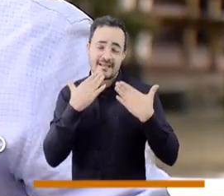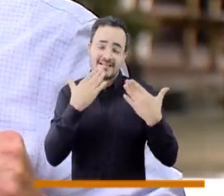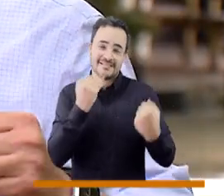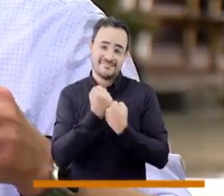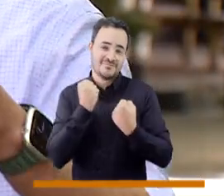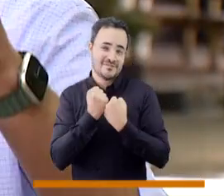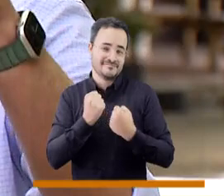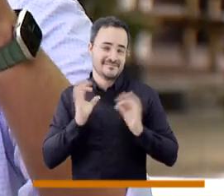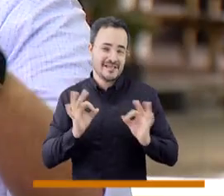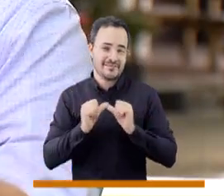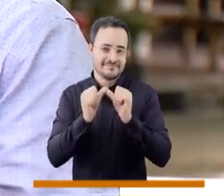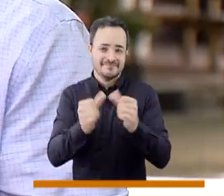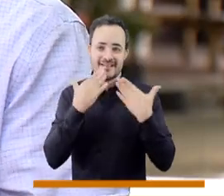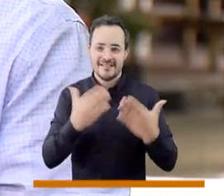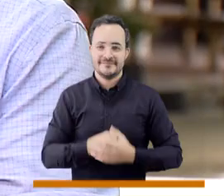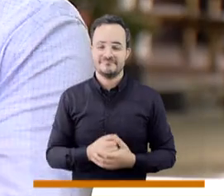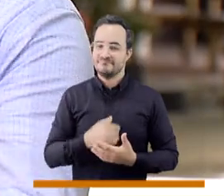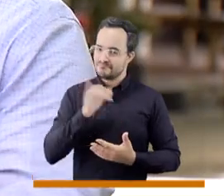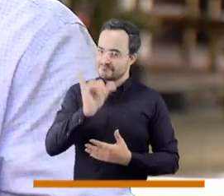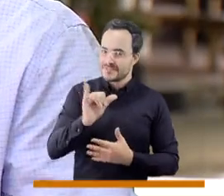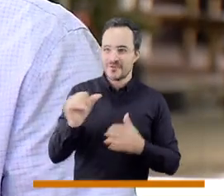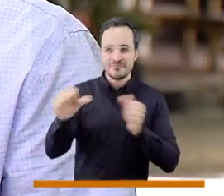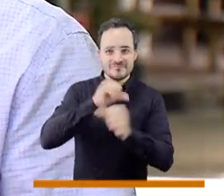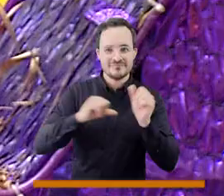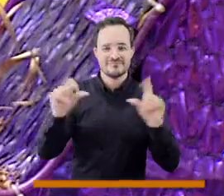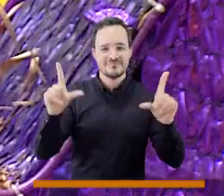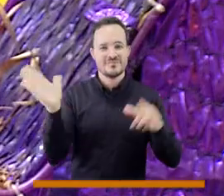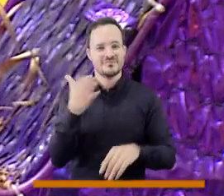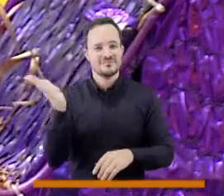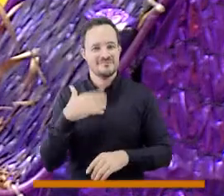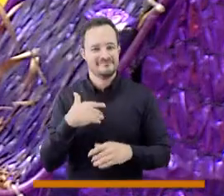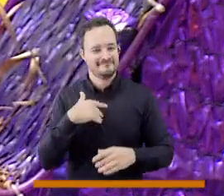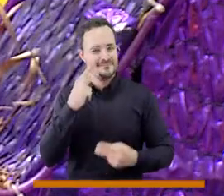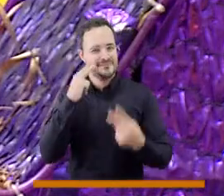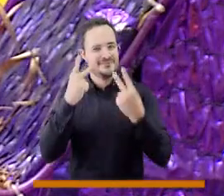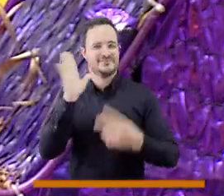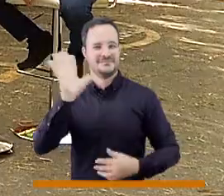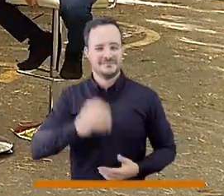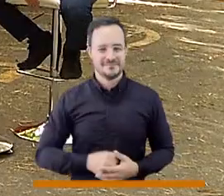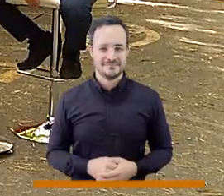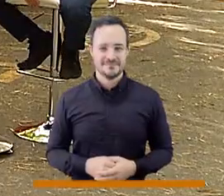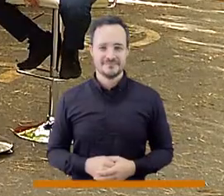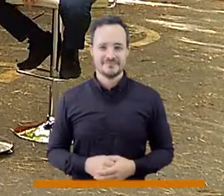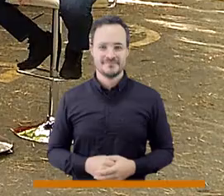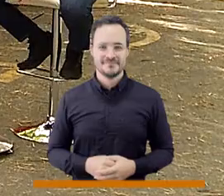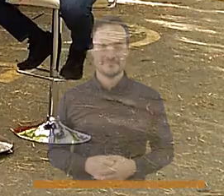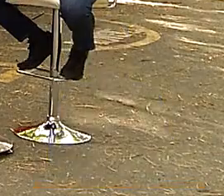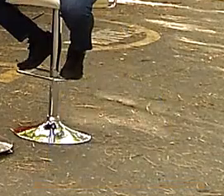saludo y muy especial a todas las personas que nos están viendo, y gracias por todo el apoyo. Quédense con nuestra programación.